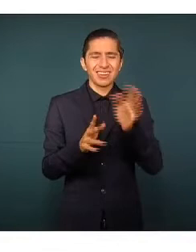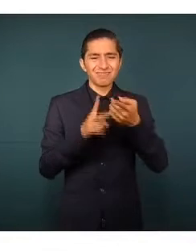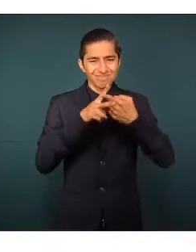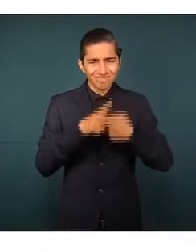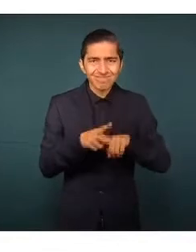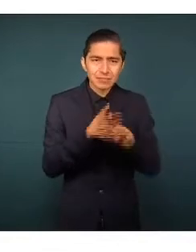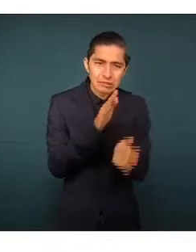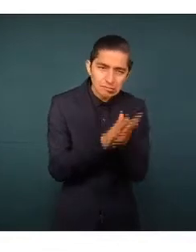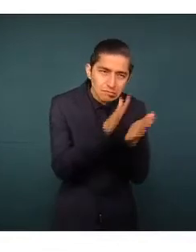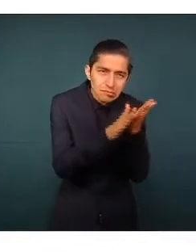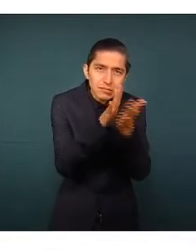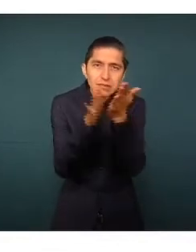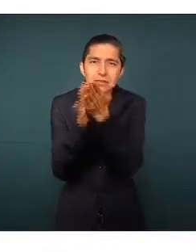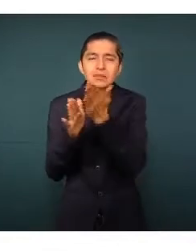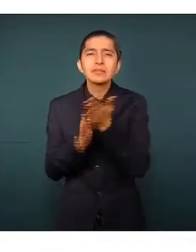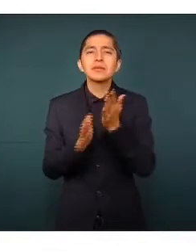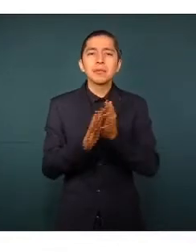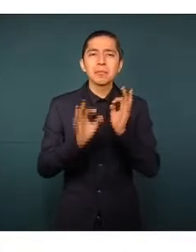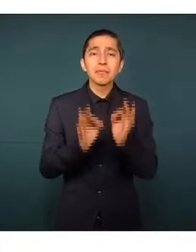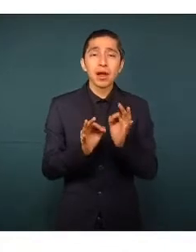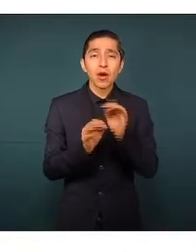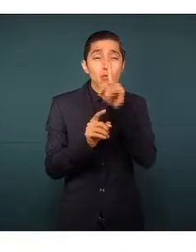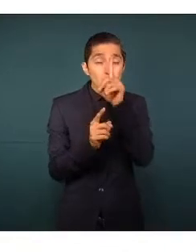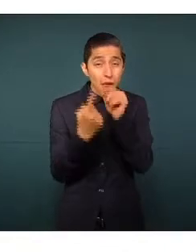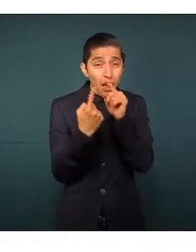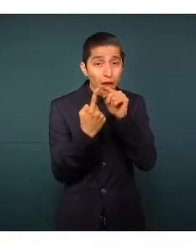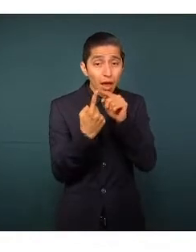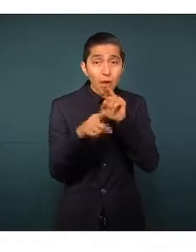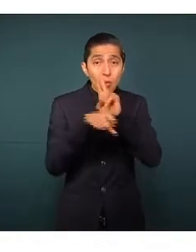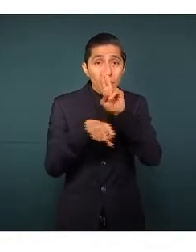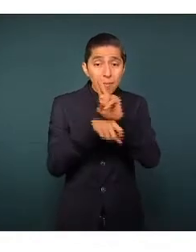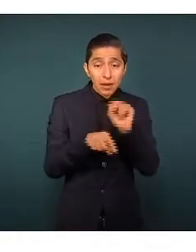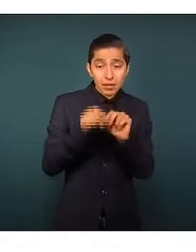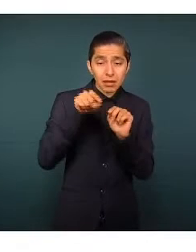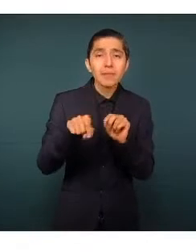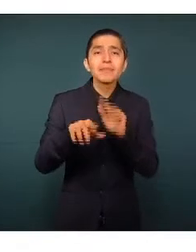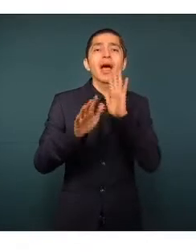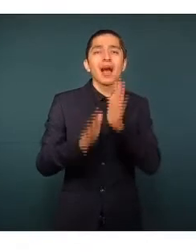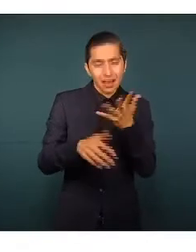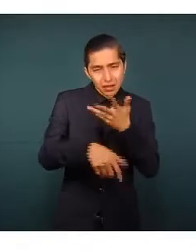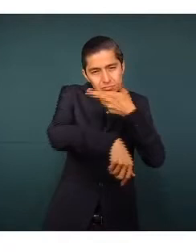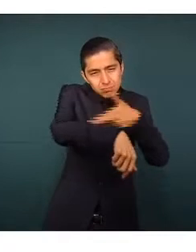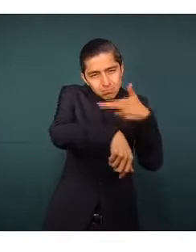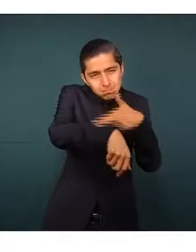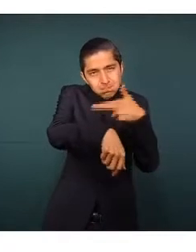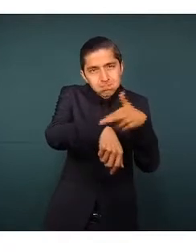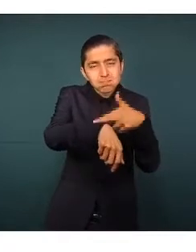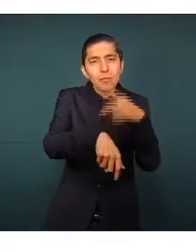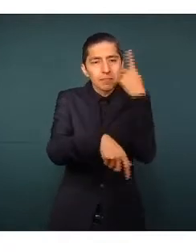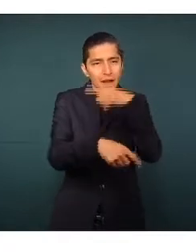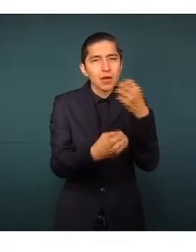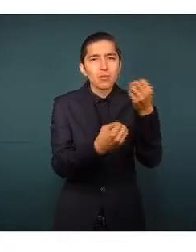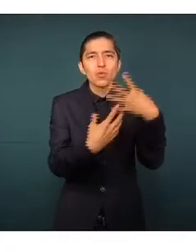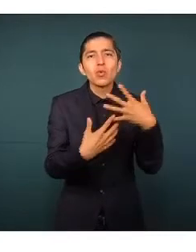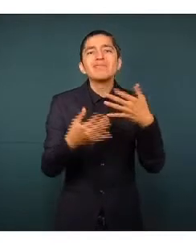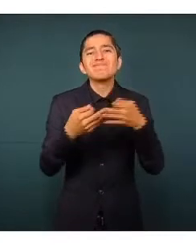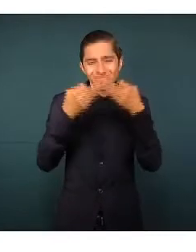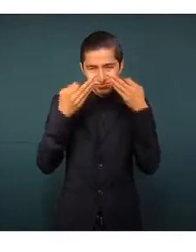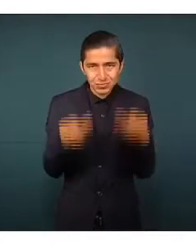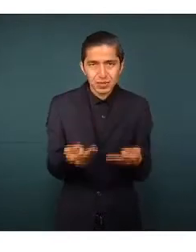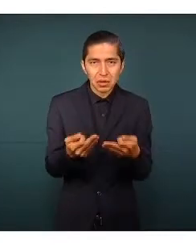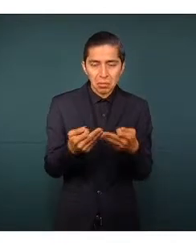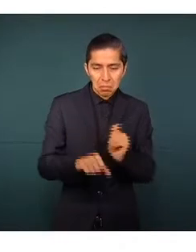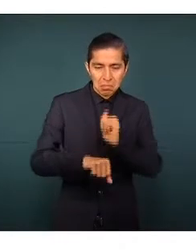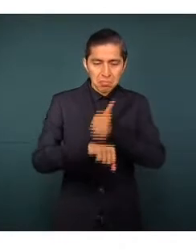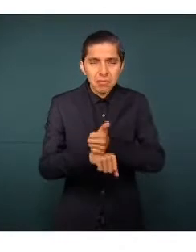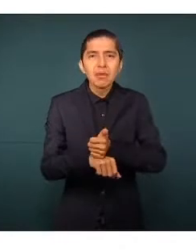la construcción, y en una de ellas, en Uruapan, está ya los trámites para que cedan el terreno y poder